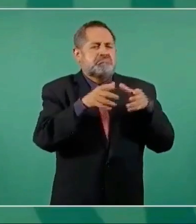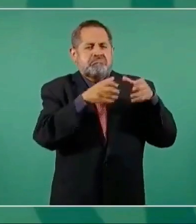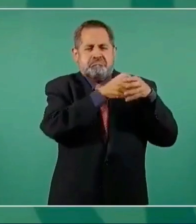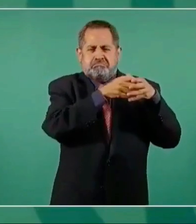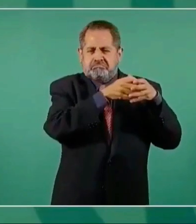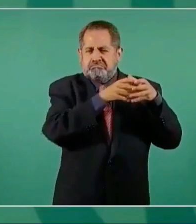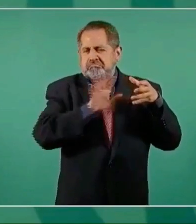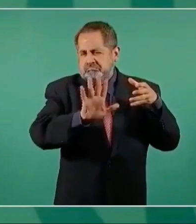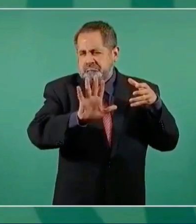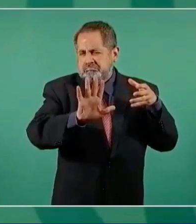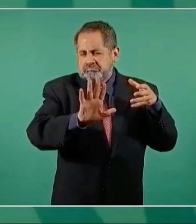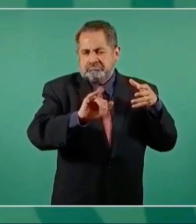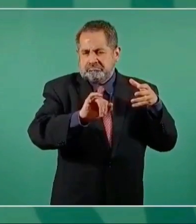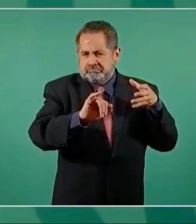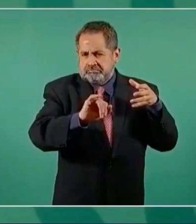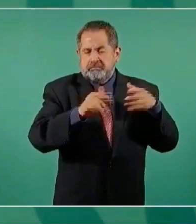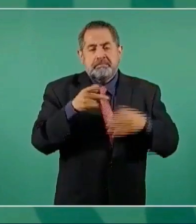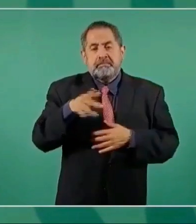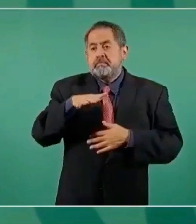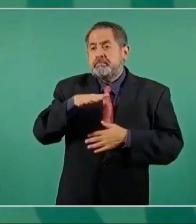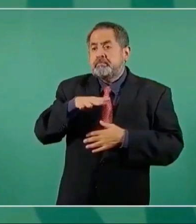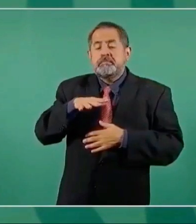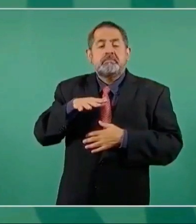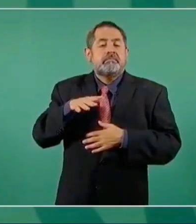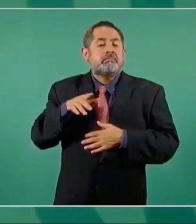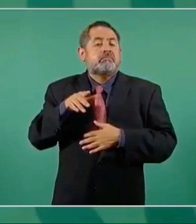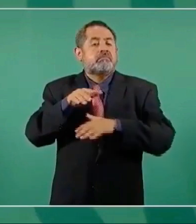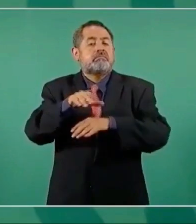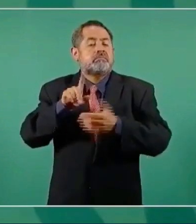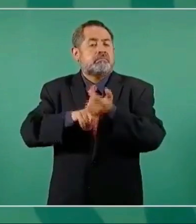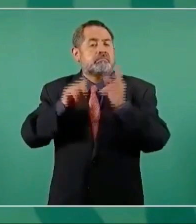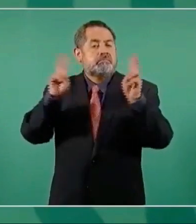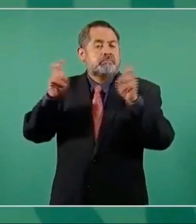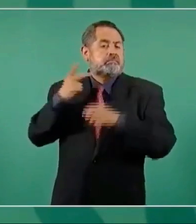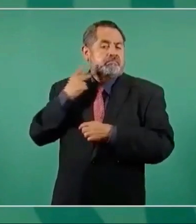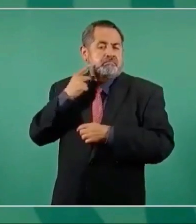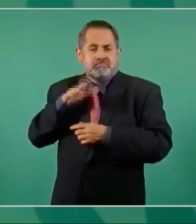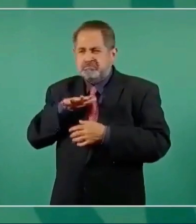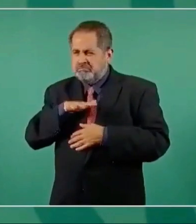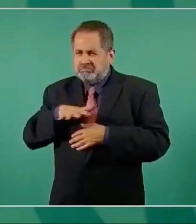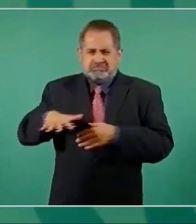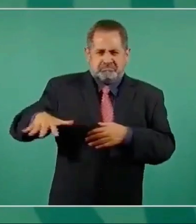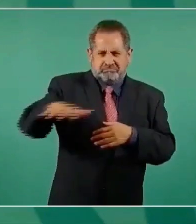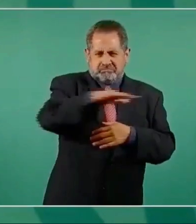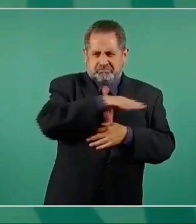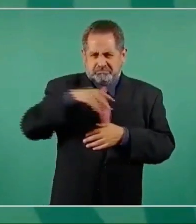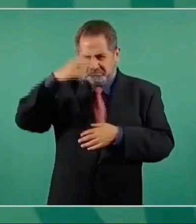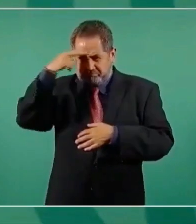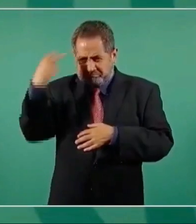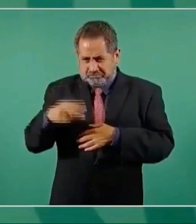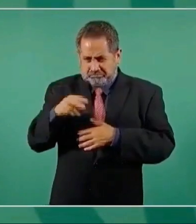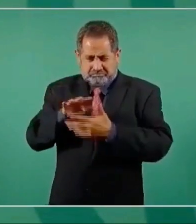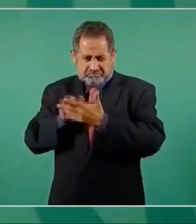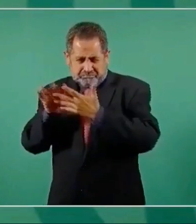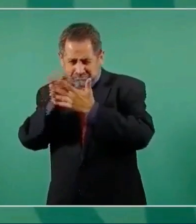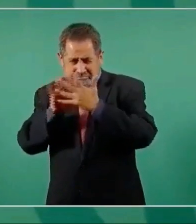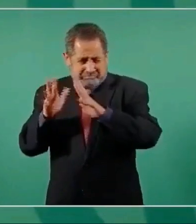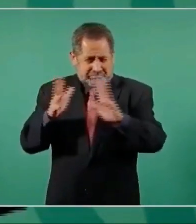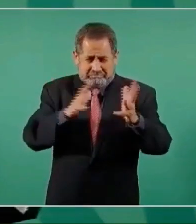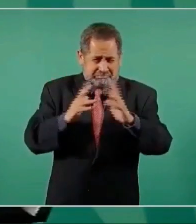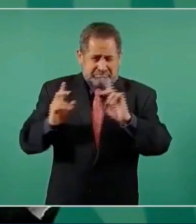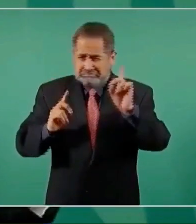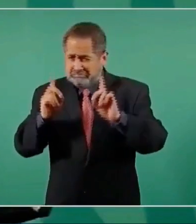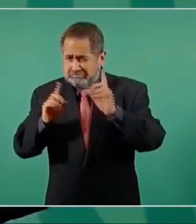Pero si hablamos de polarización política y consideramos a todo el pueblo de México, te diría que no